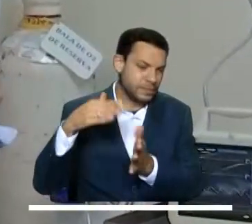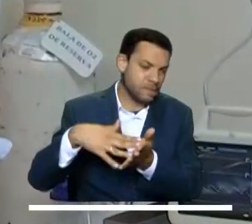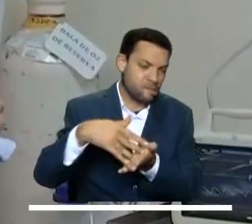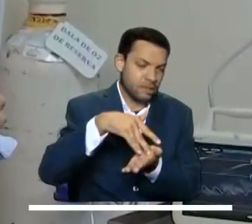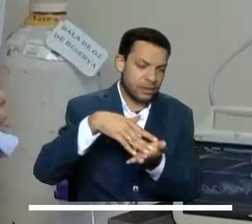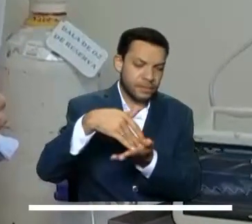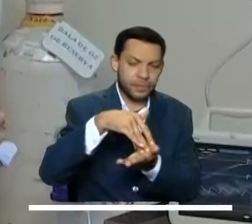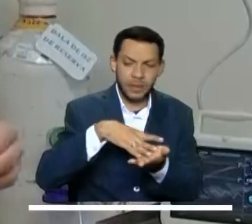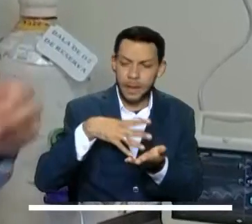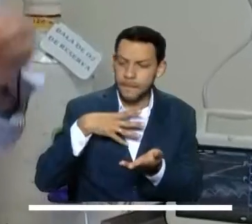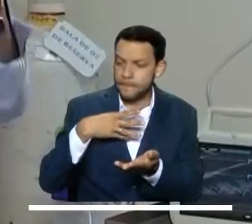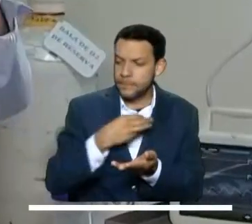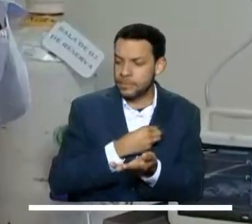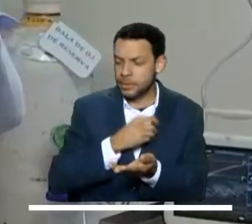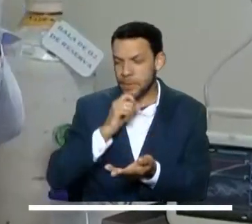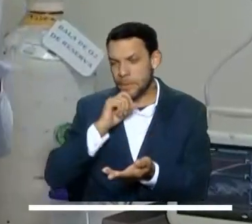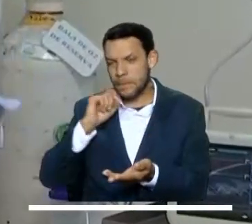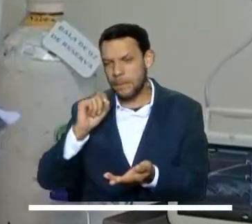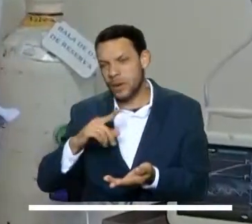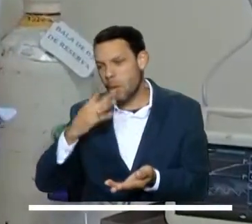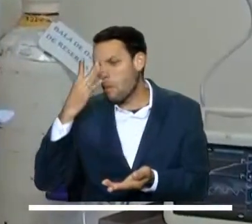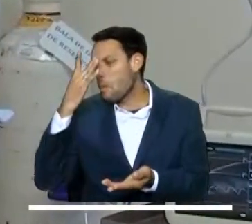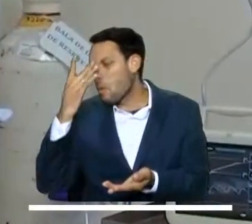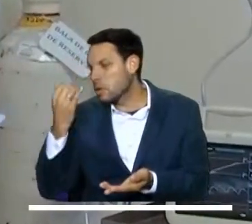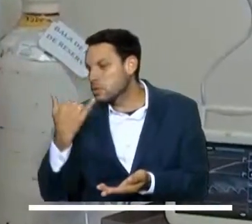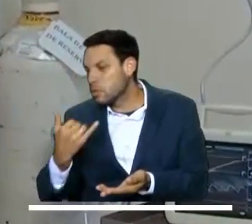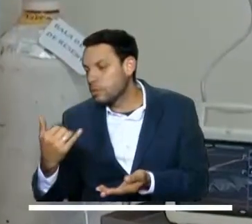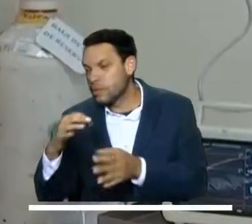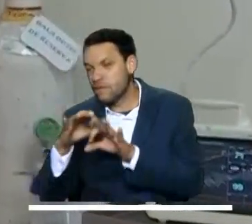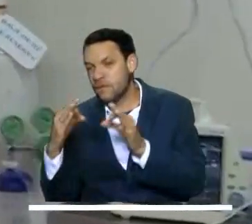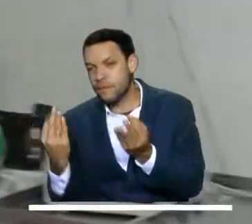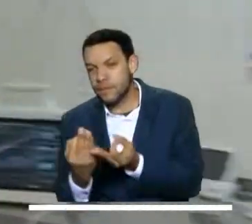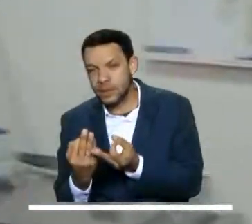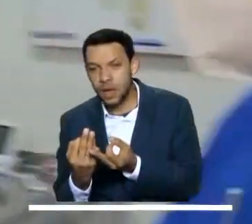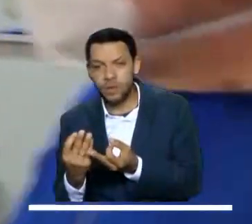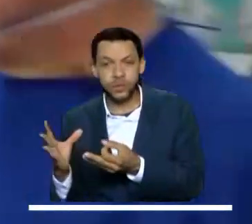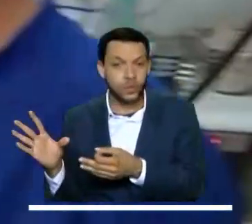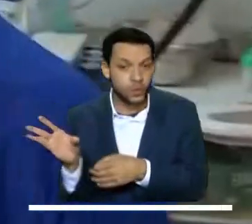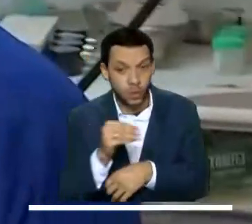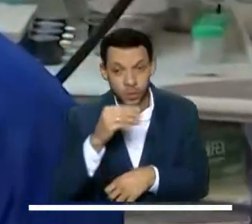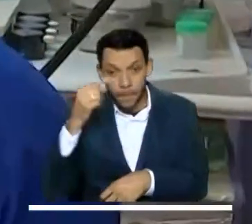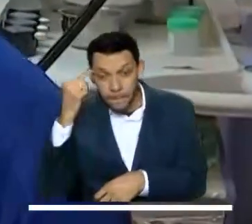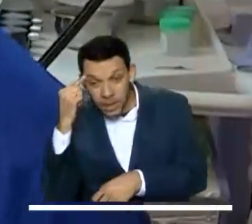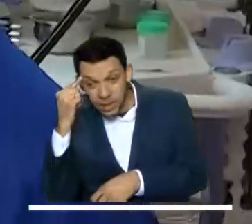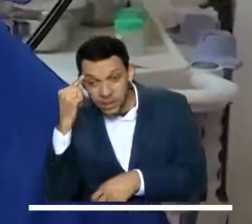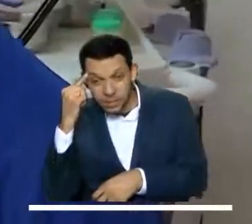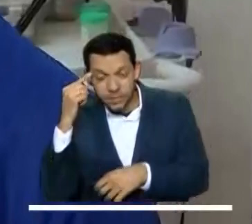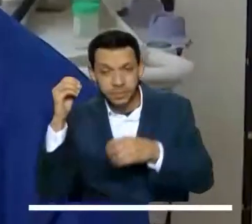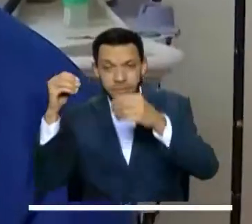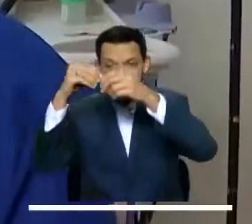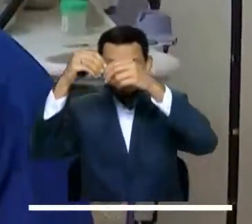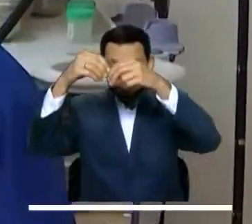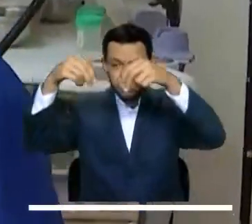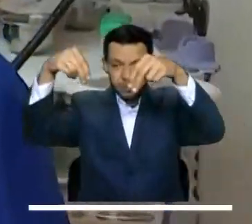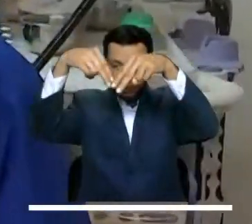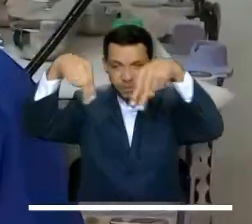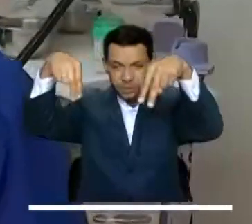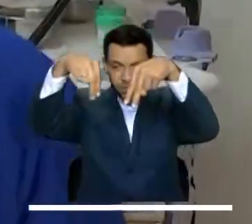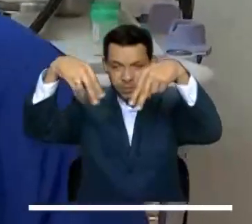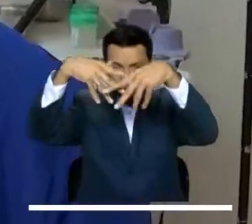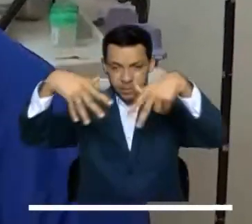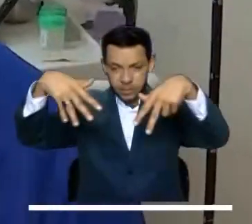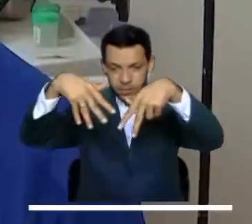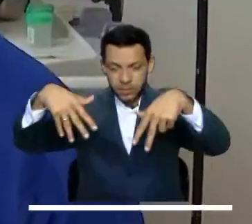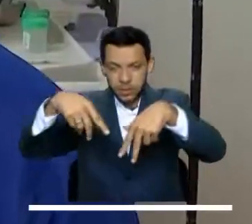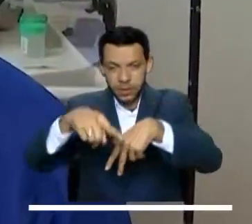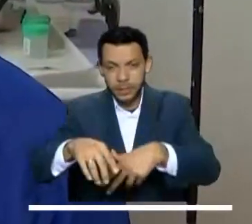doctor Luis Guillermo, cuando en la familia, porque es que todo el mundo cree que la herencia es la genética, ay, el doctor Luis Miguel tan parecido